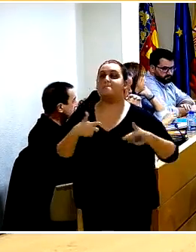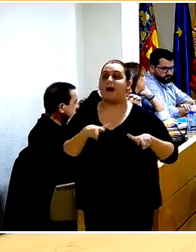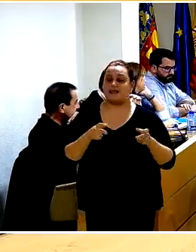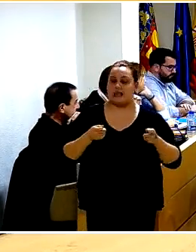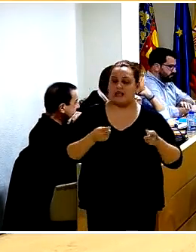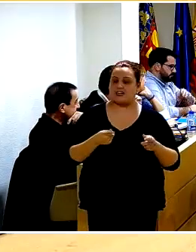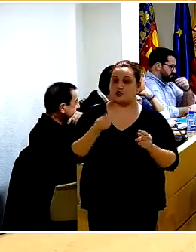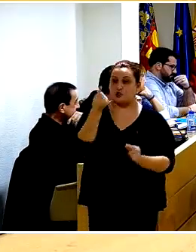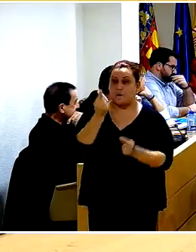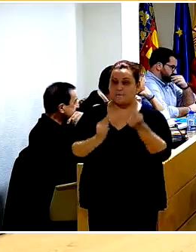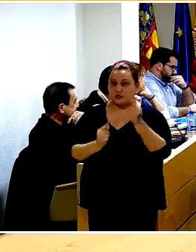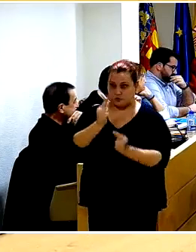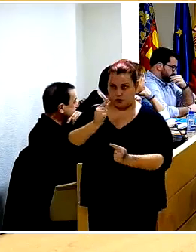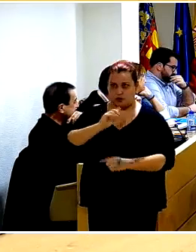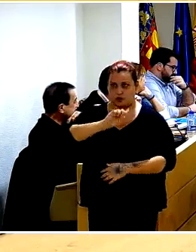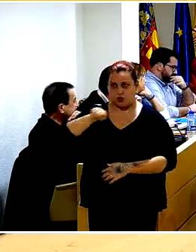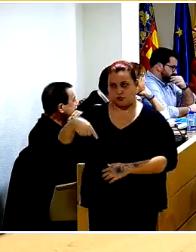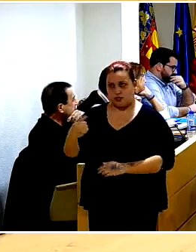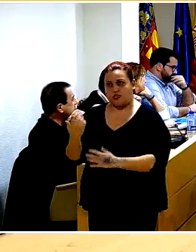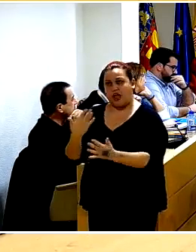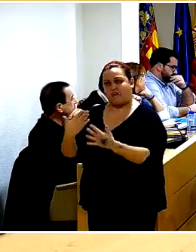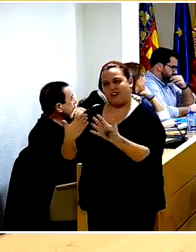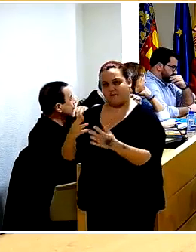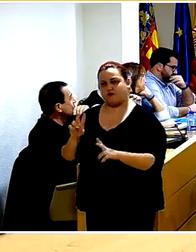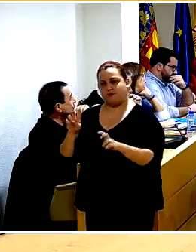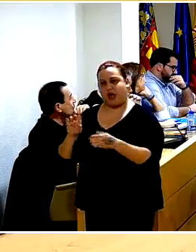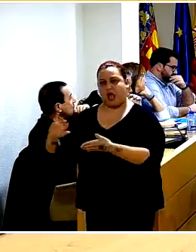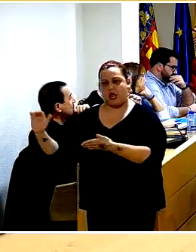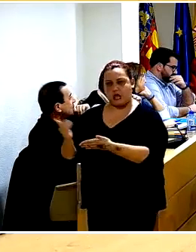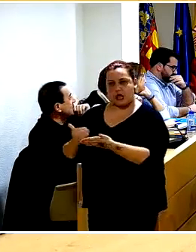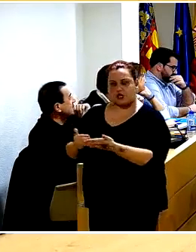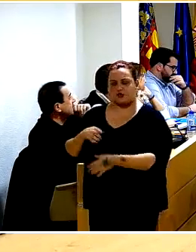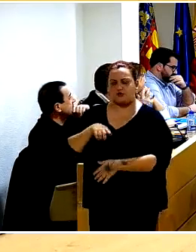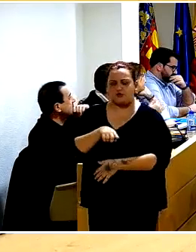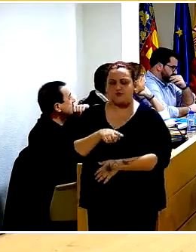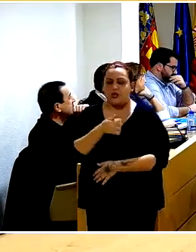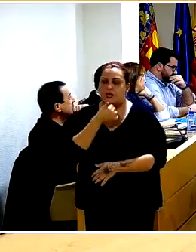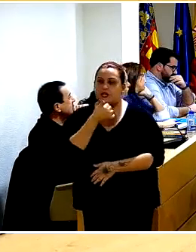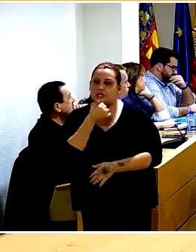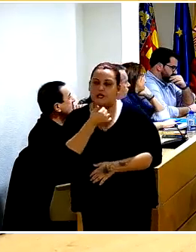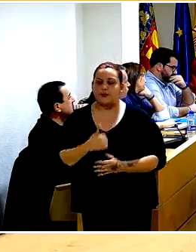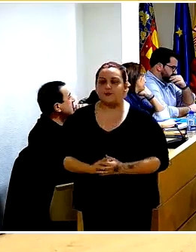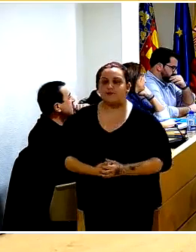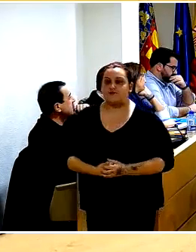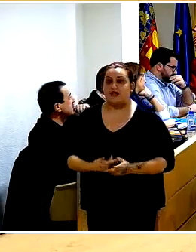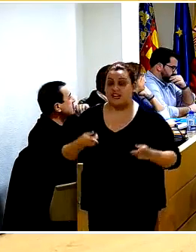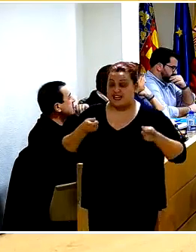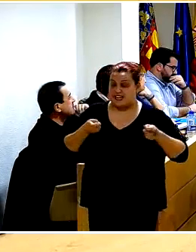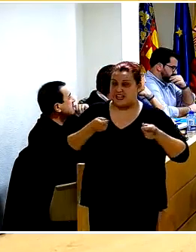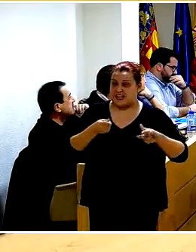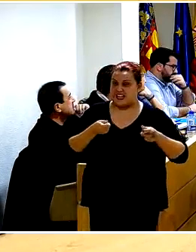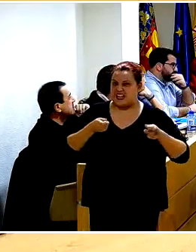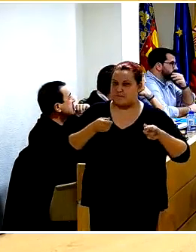del presupuesto, luego entraremos a hablar en el tema de los ingresos. Han sacado pecho de que han mantenido la inversión